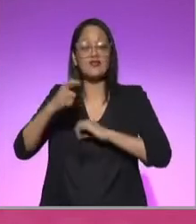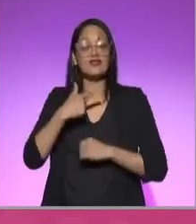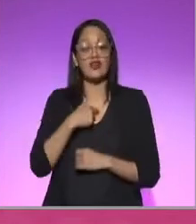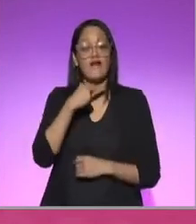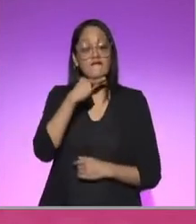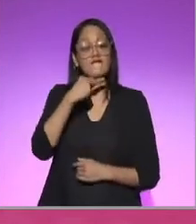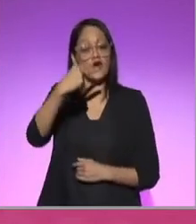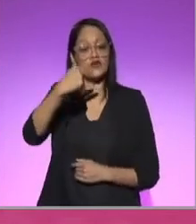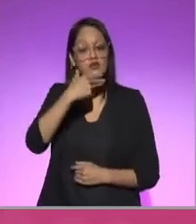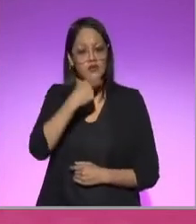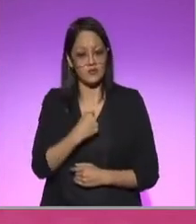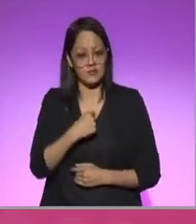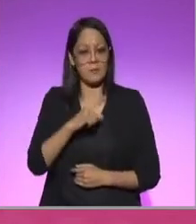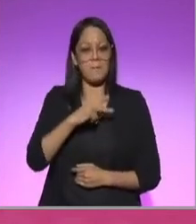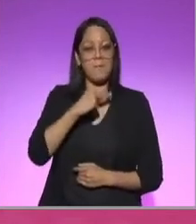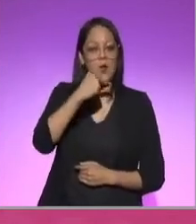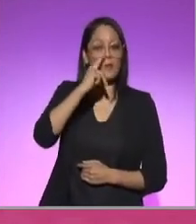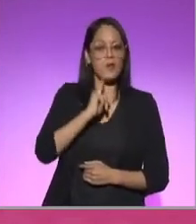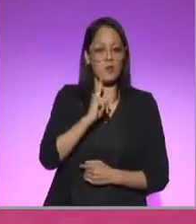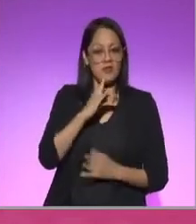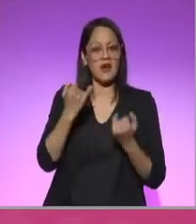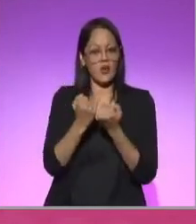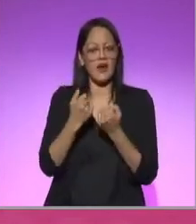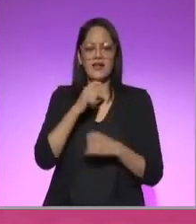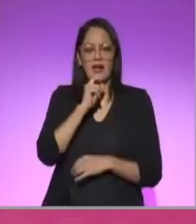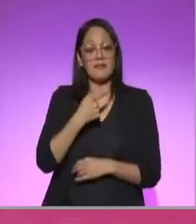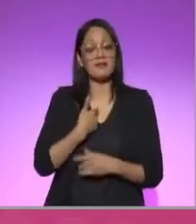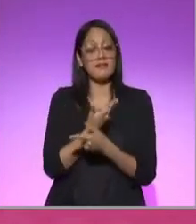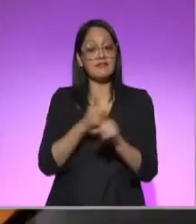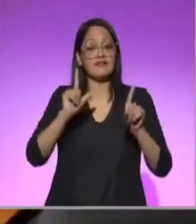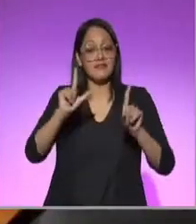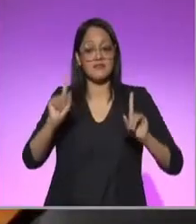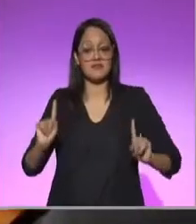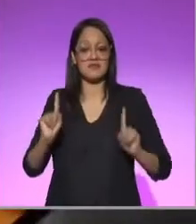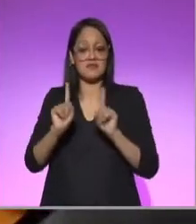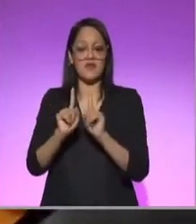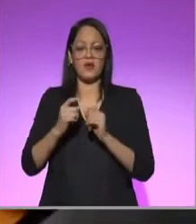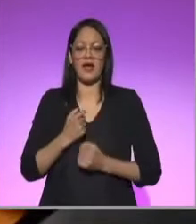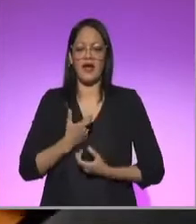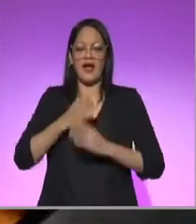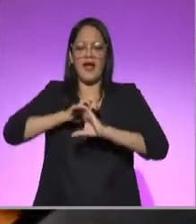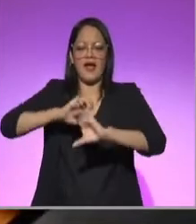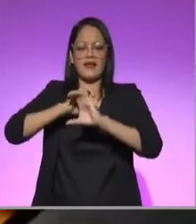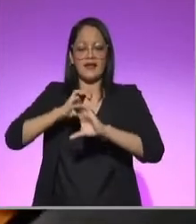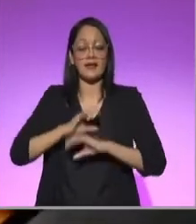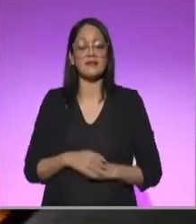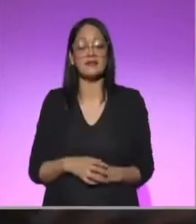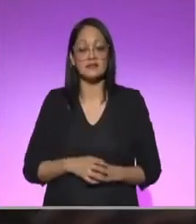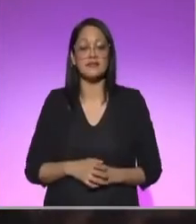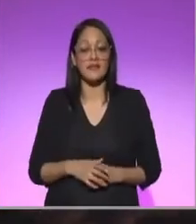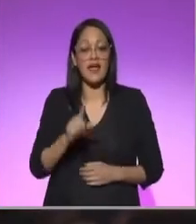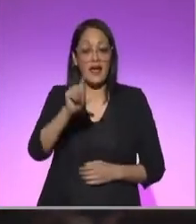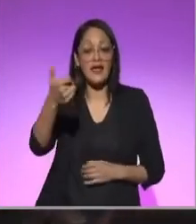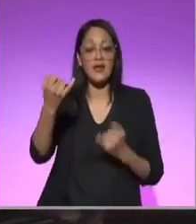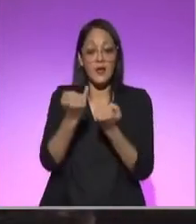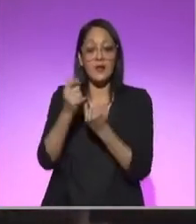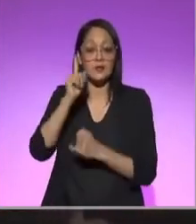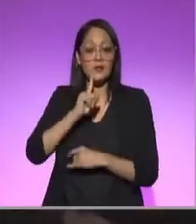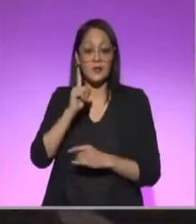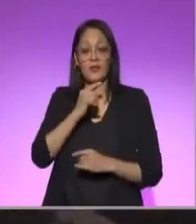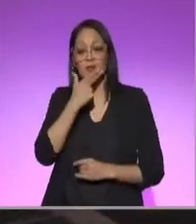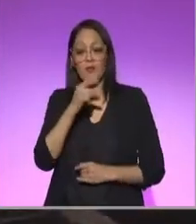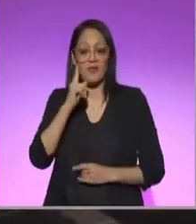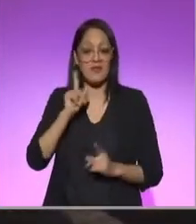sí te permite también bastante libertad a la hora de acompañar. Ha colaborado con numerosas voces e intérpretes de